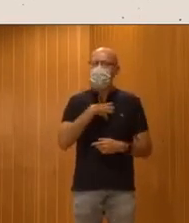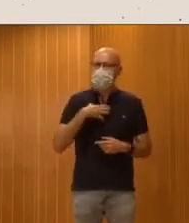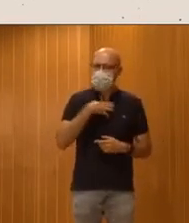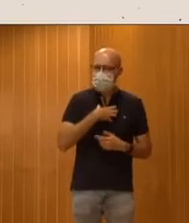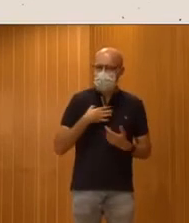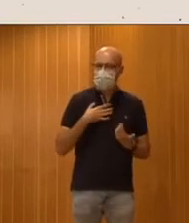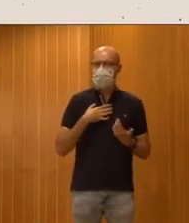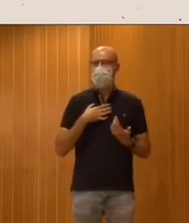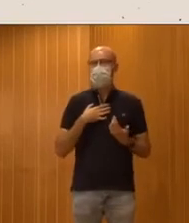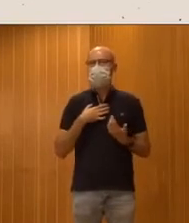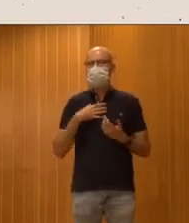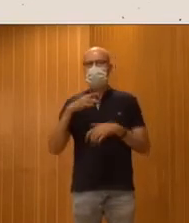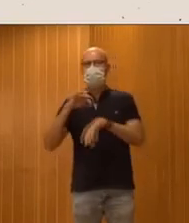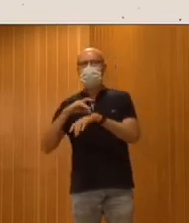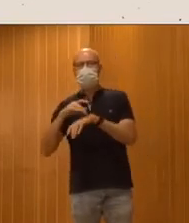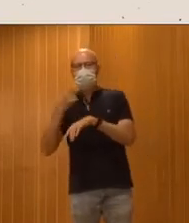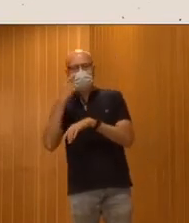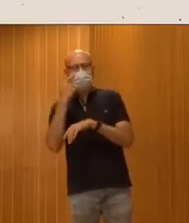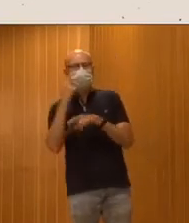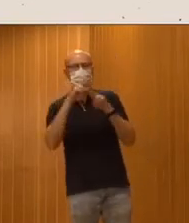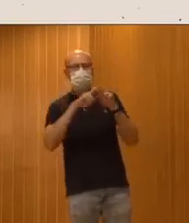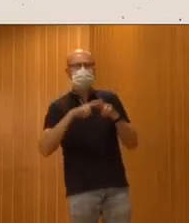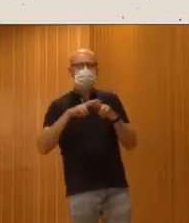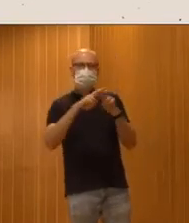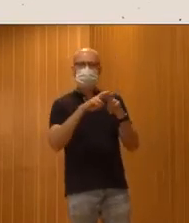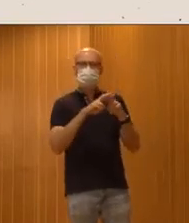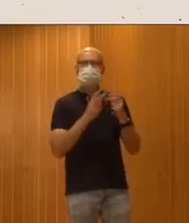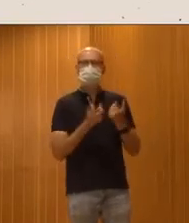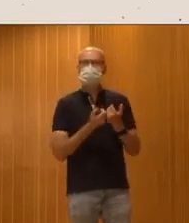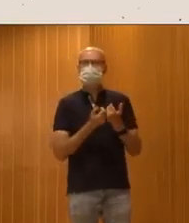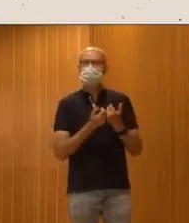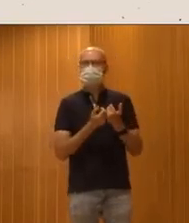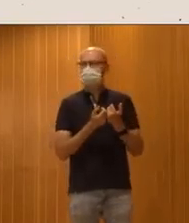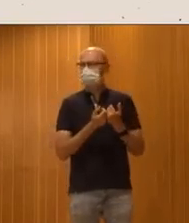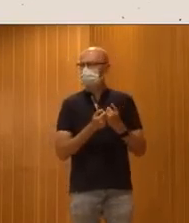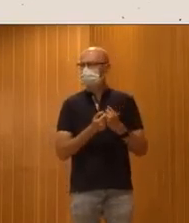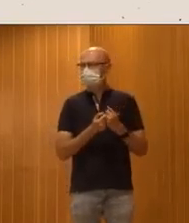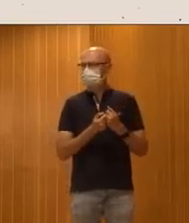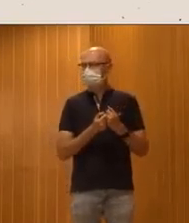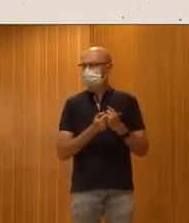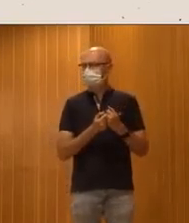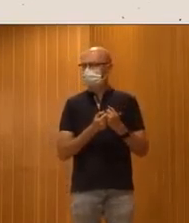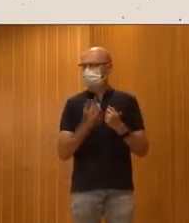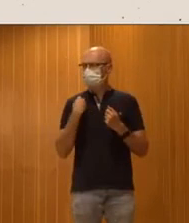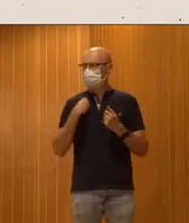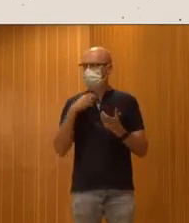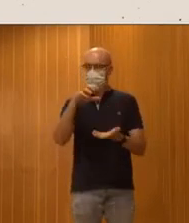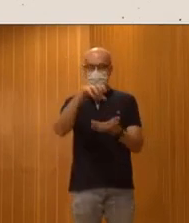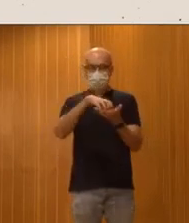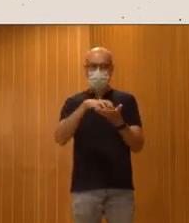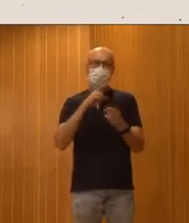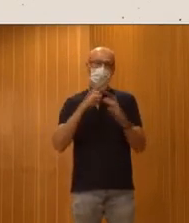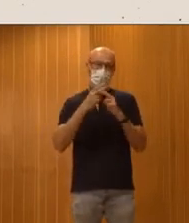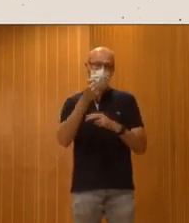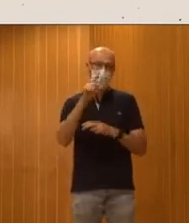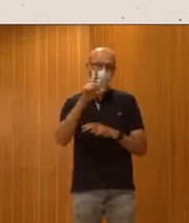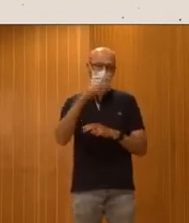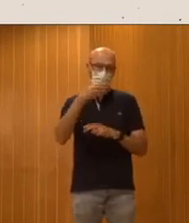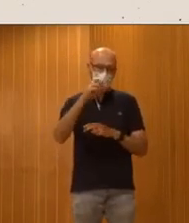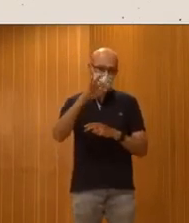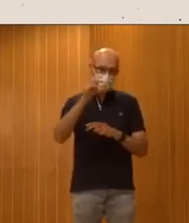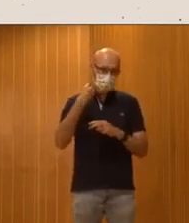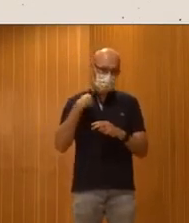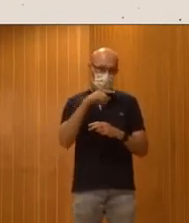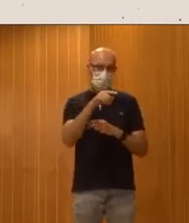ansiedad, pues los médicos de este estudio de Albertia, que es una cadena que está muy comprometida con el tema de los psicofármacos, estaba en torno